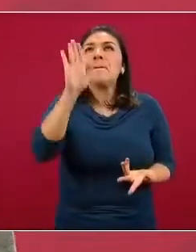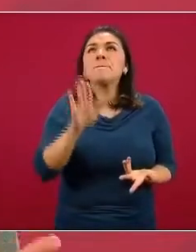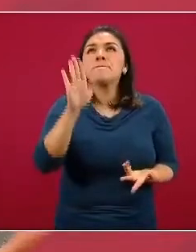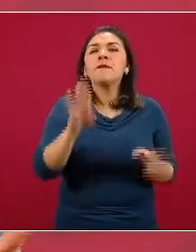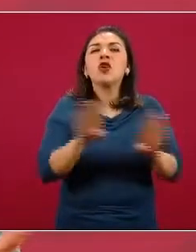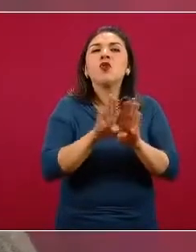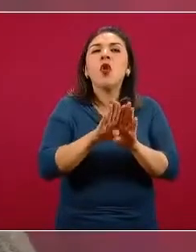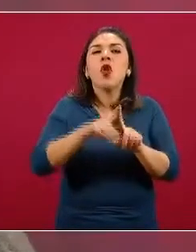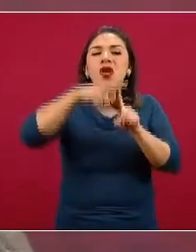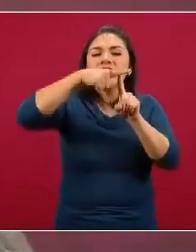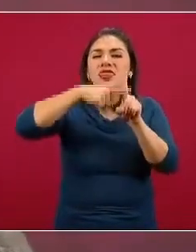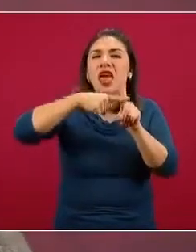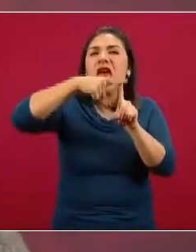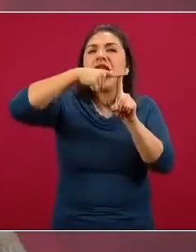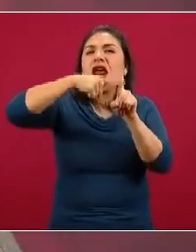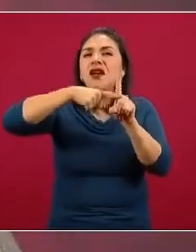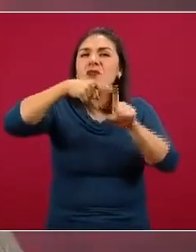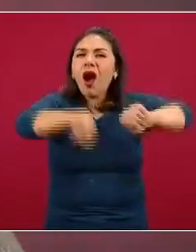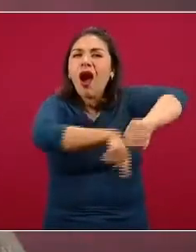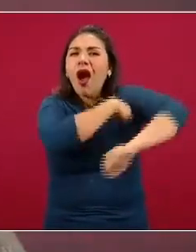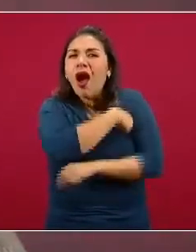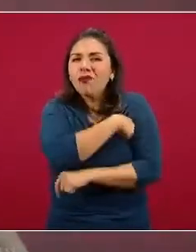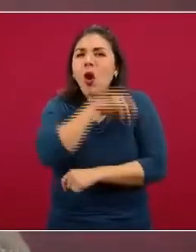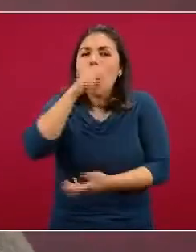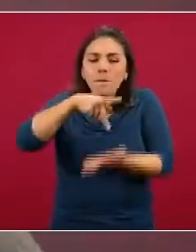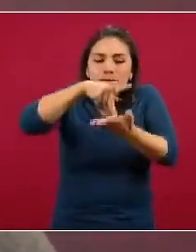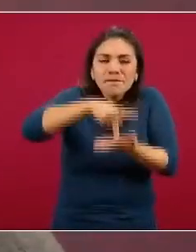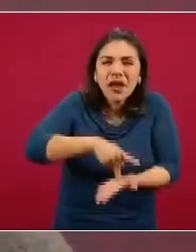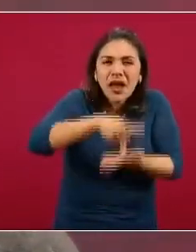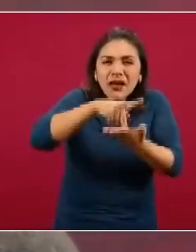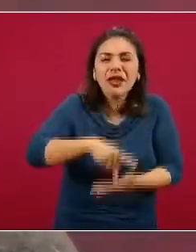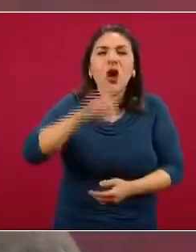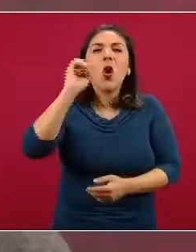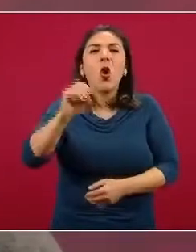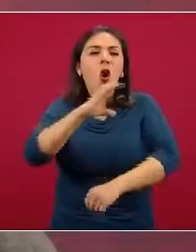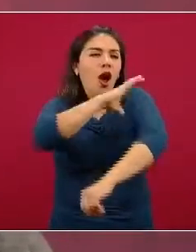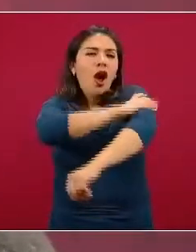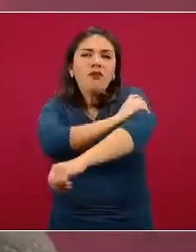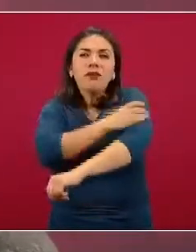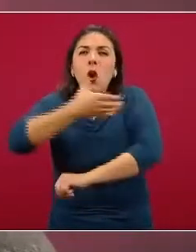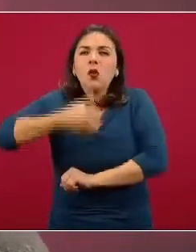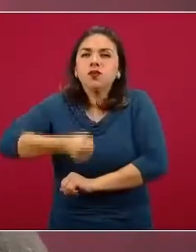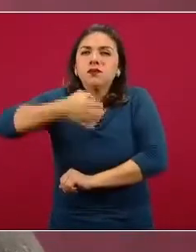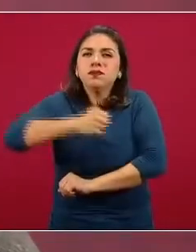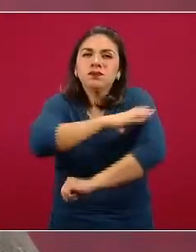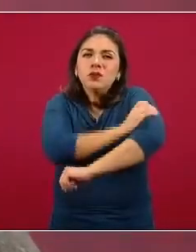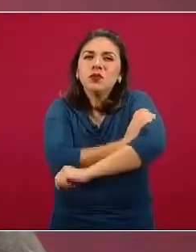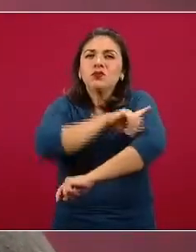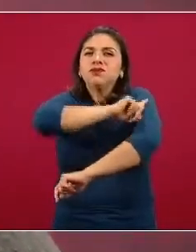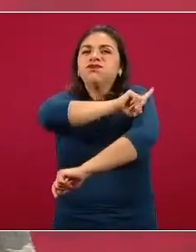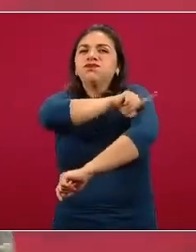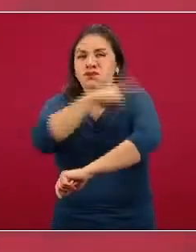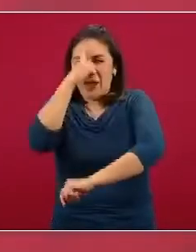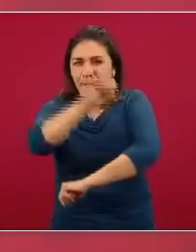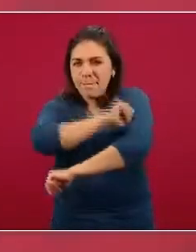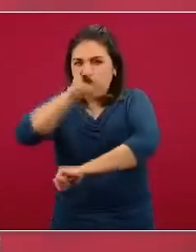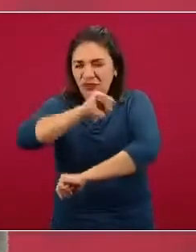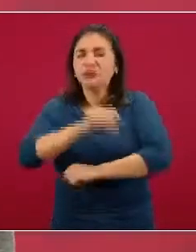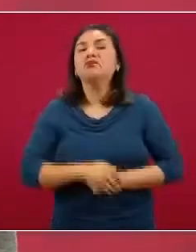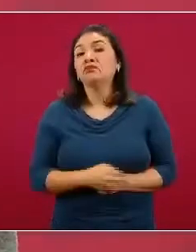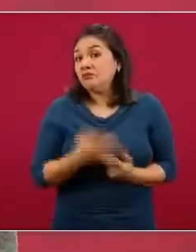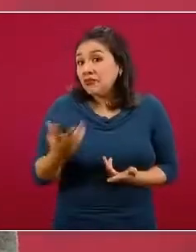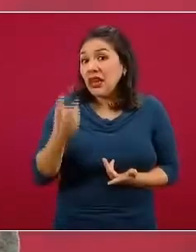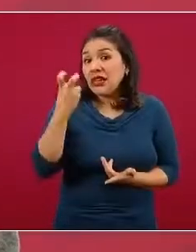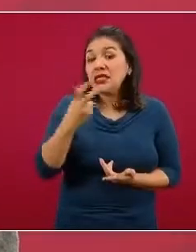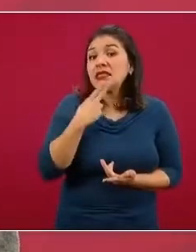un termómetro, como una báscula, como un baumanómetro con el que medimos la presión arterial. Es un instrumento